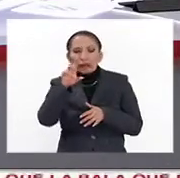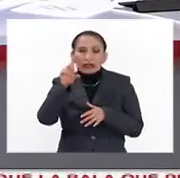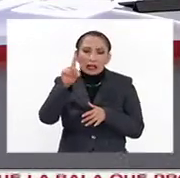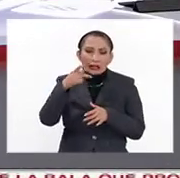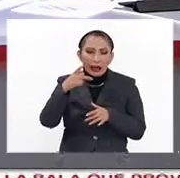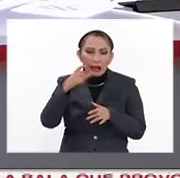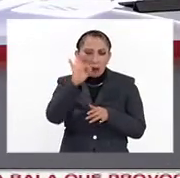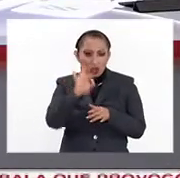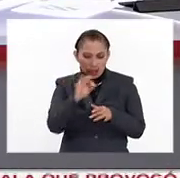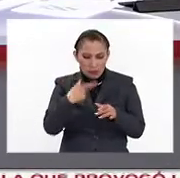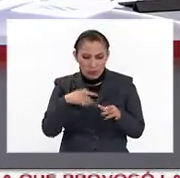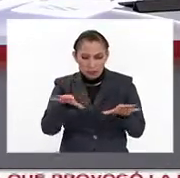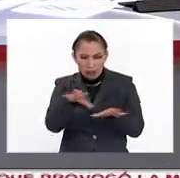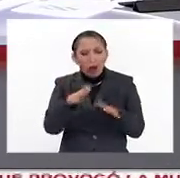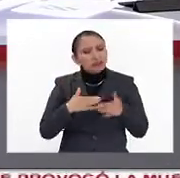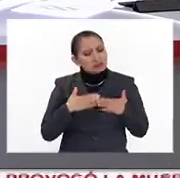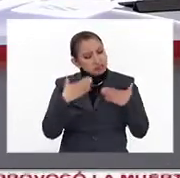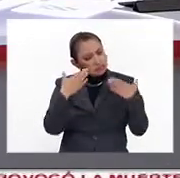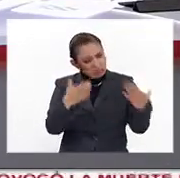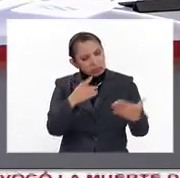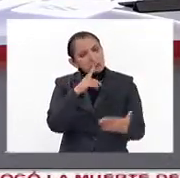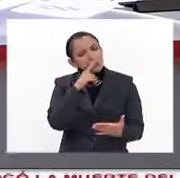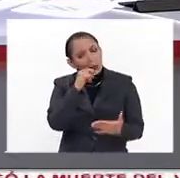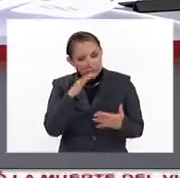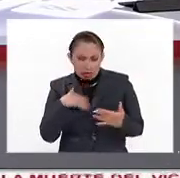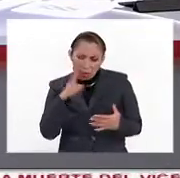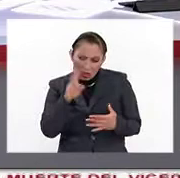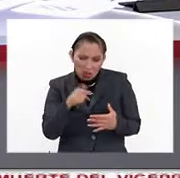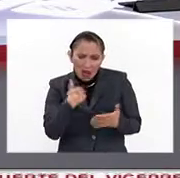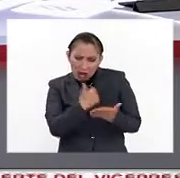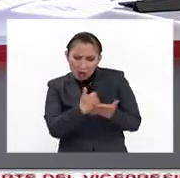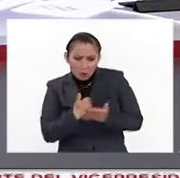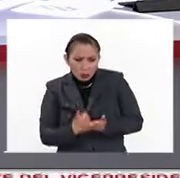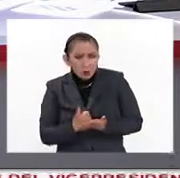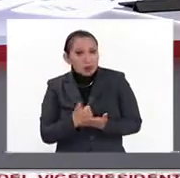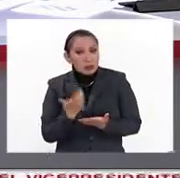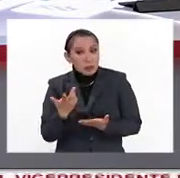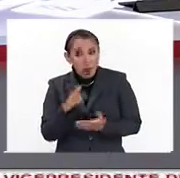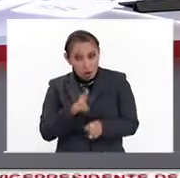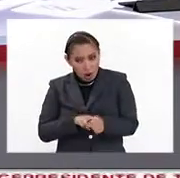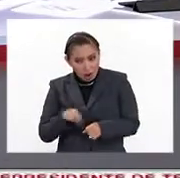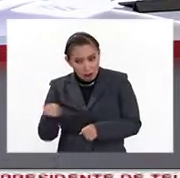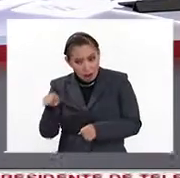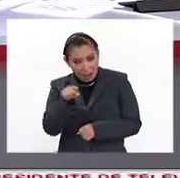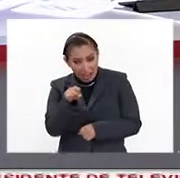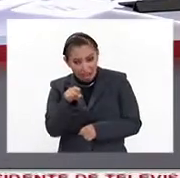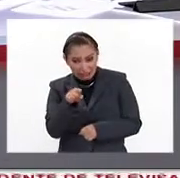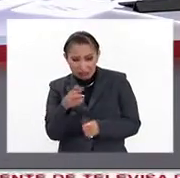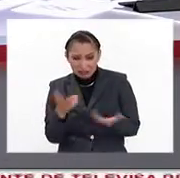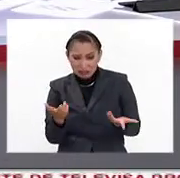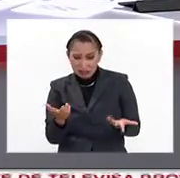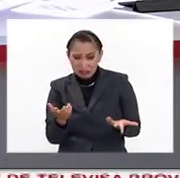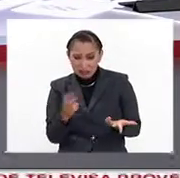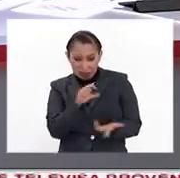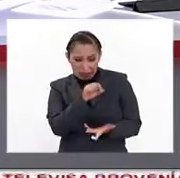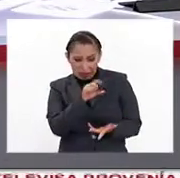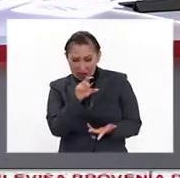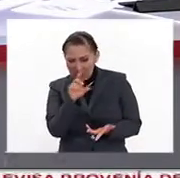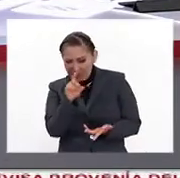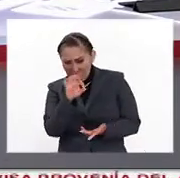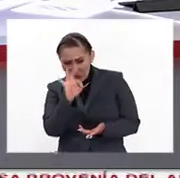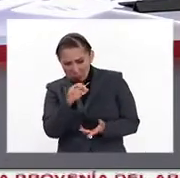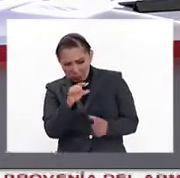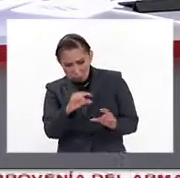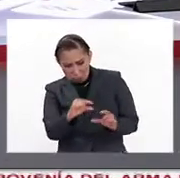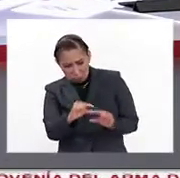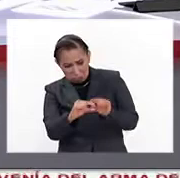la ciudadanía confía en la policía. Esto no es un dato normal, lo hemos normalizado, ¿no?, como sociedad,